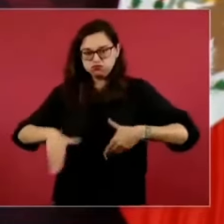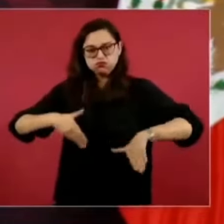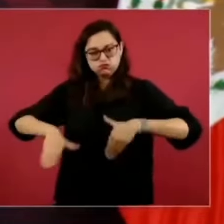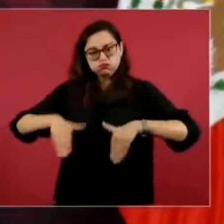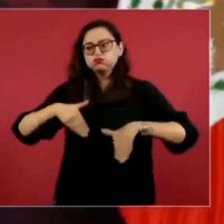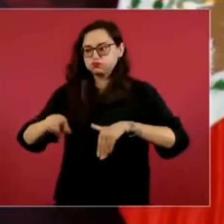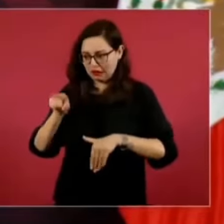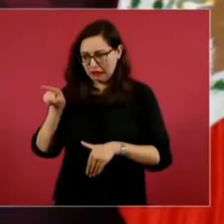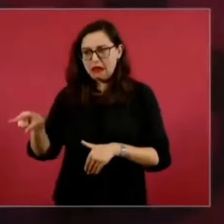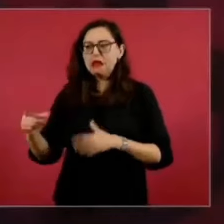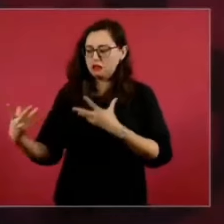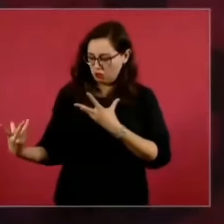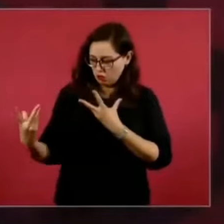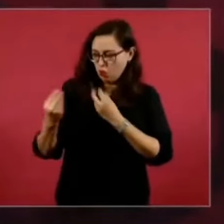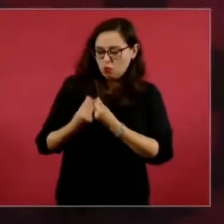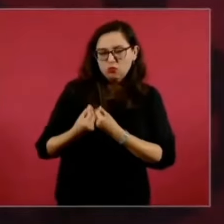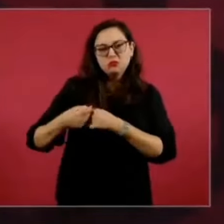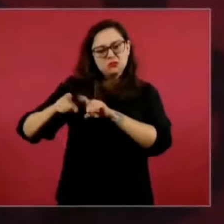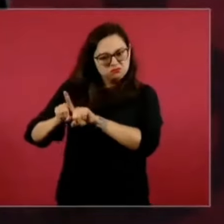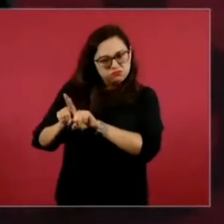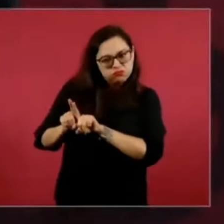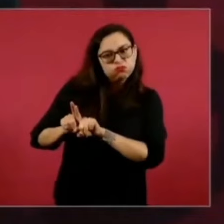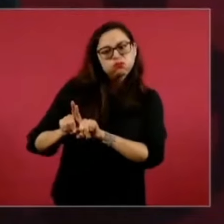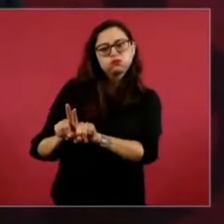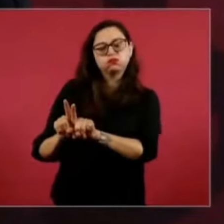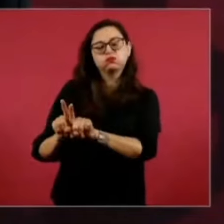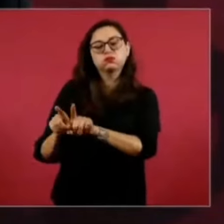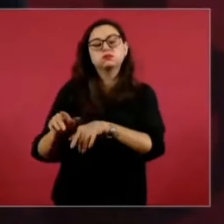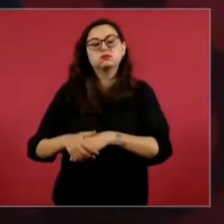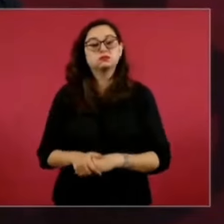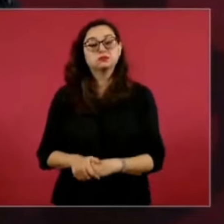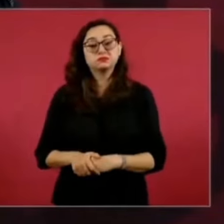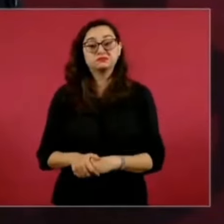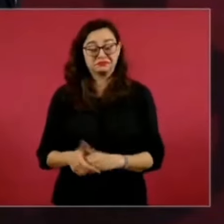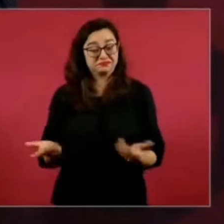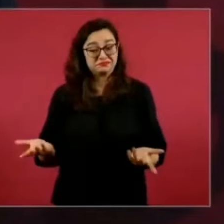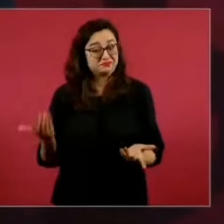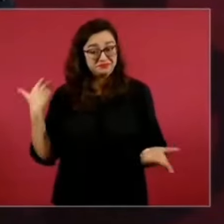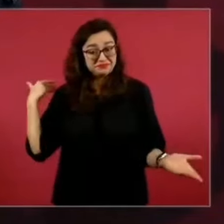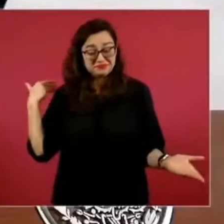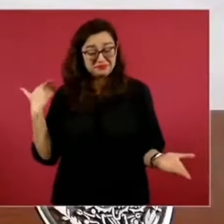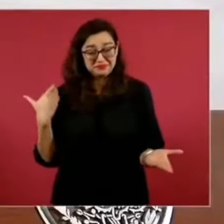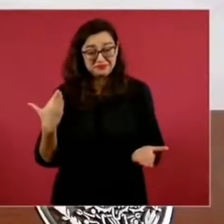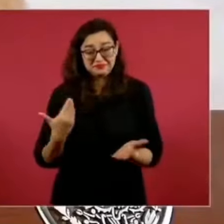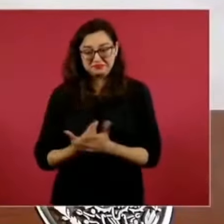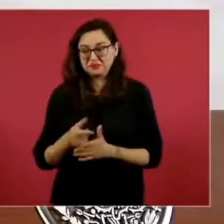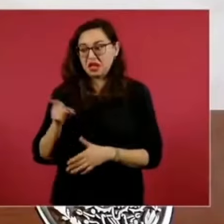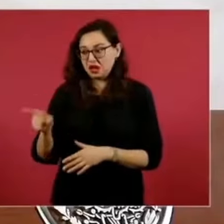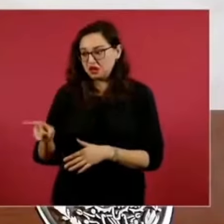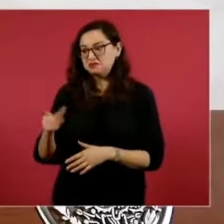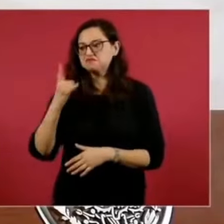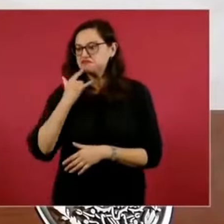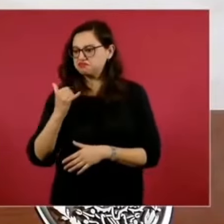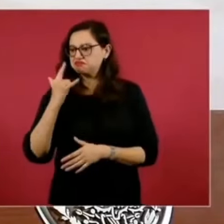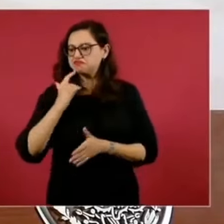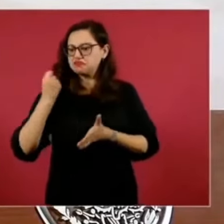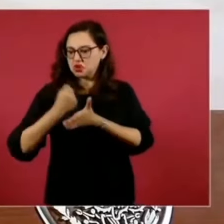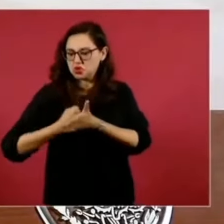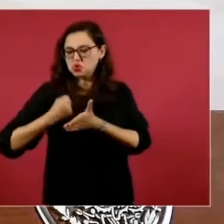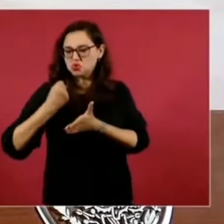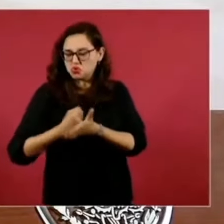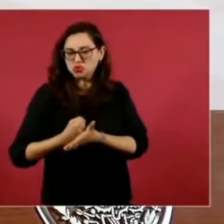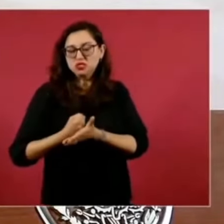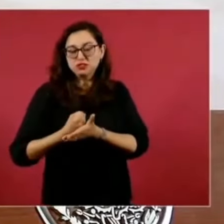1991 y desde entonces ha estado luchando